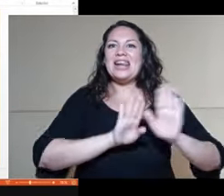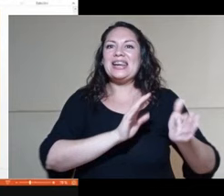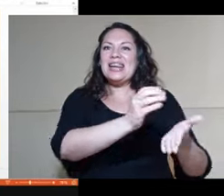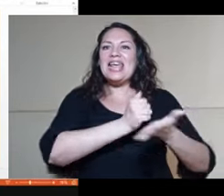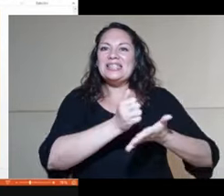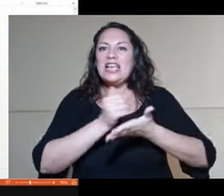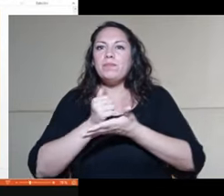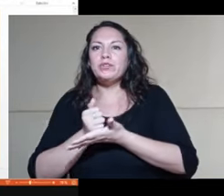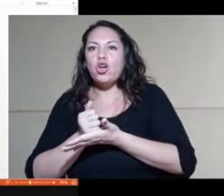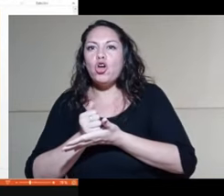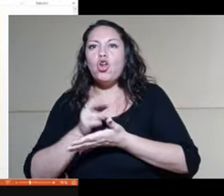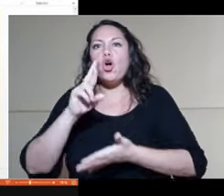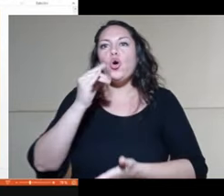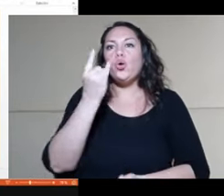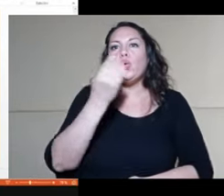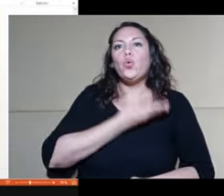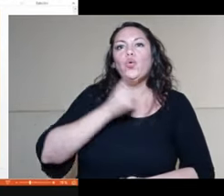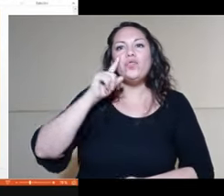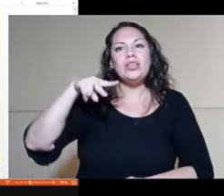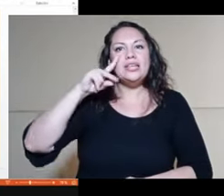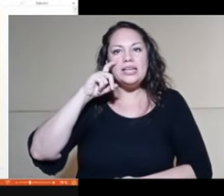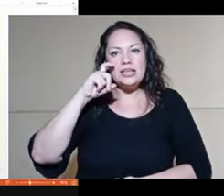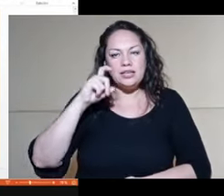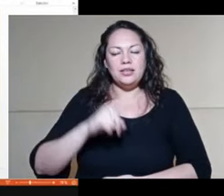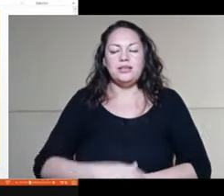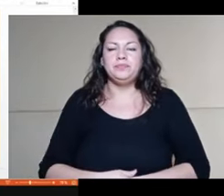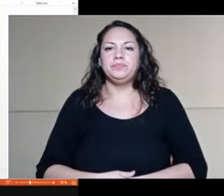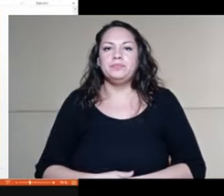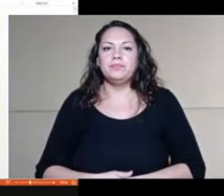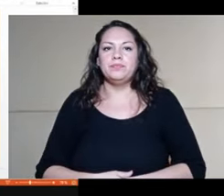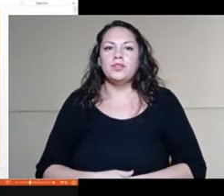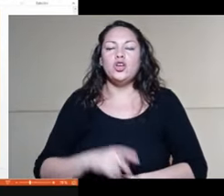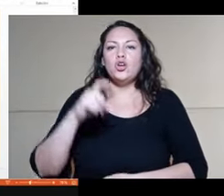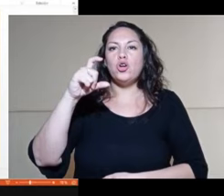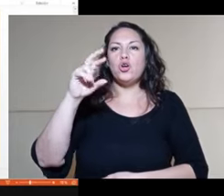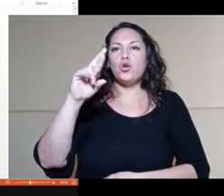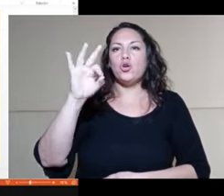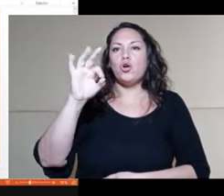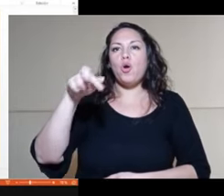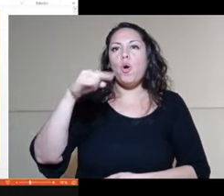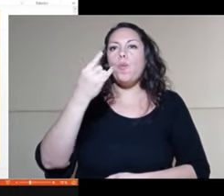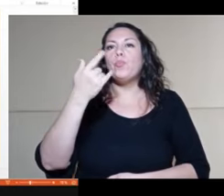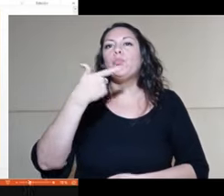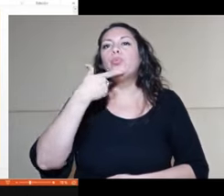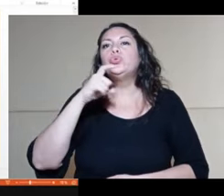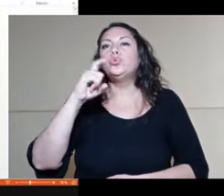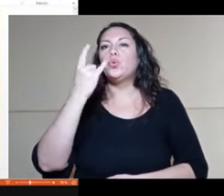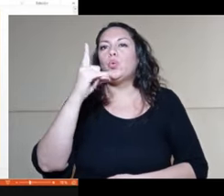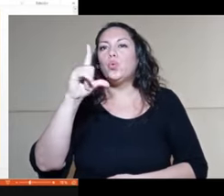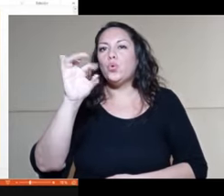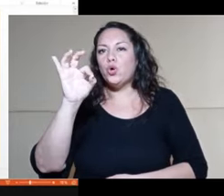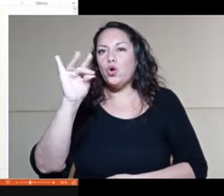Esos receptores, que son los corpúsculos de Ruffini, responden a estiramientos de la piel. ¿Ah? Y estos corpúsculos de